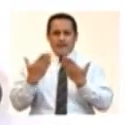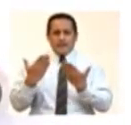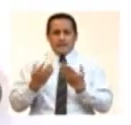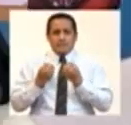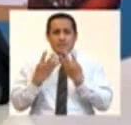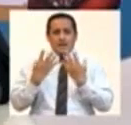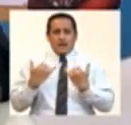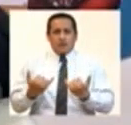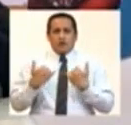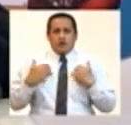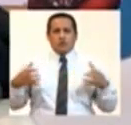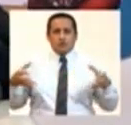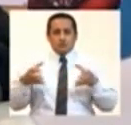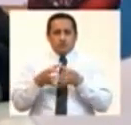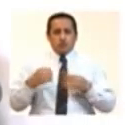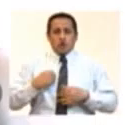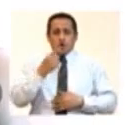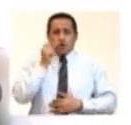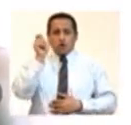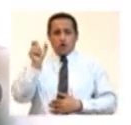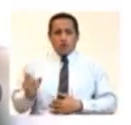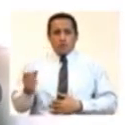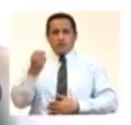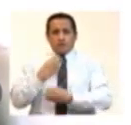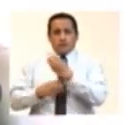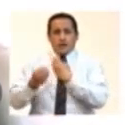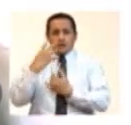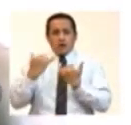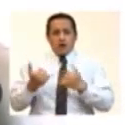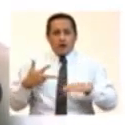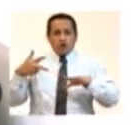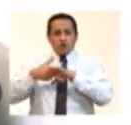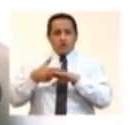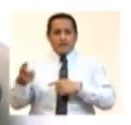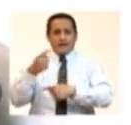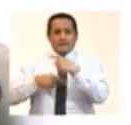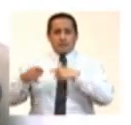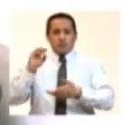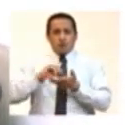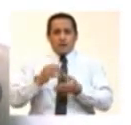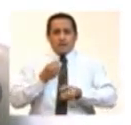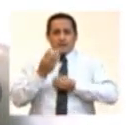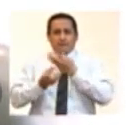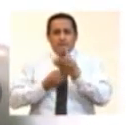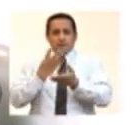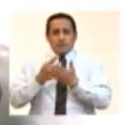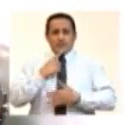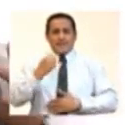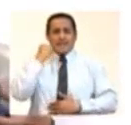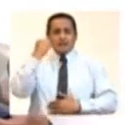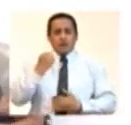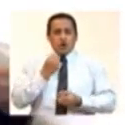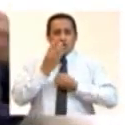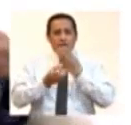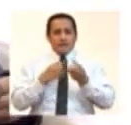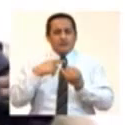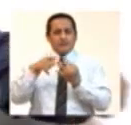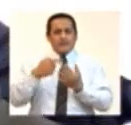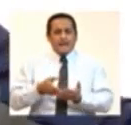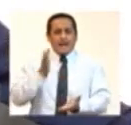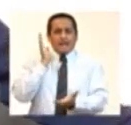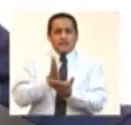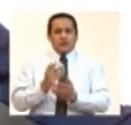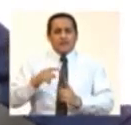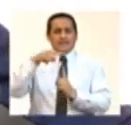Muchísimas gracias por haber estado con nosotros, doctor Parodi. Nosotros nos vamos a la pausa, pero regresamos con más en Tus Derechos. Esta mañana comentando acerca de